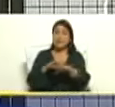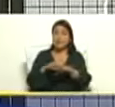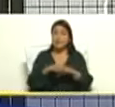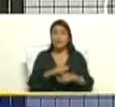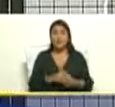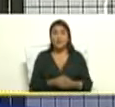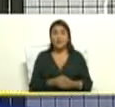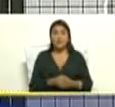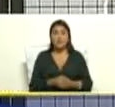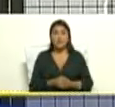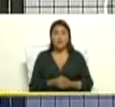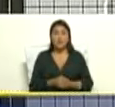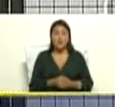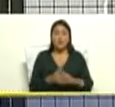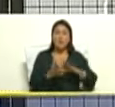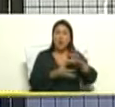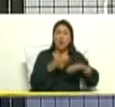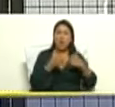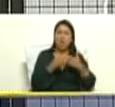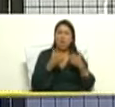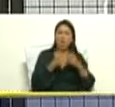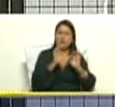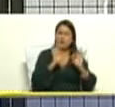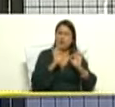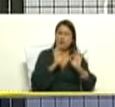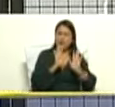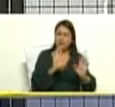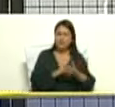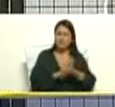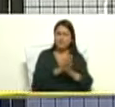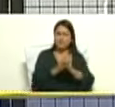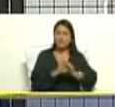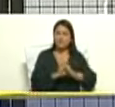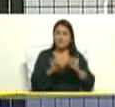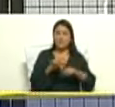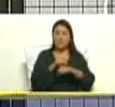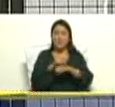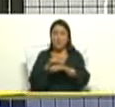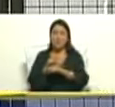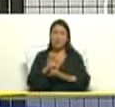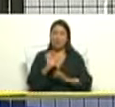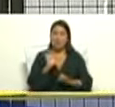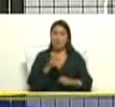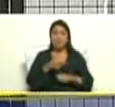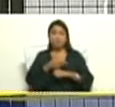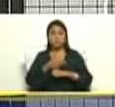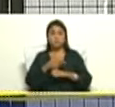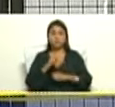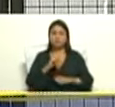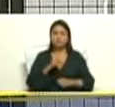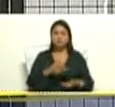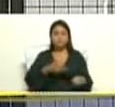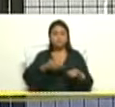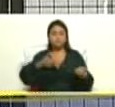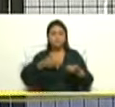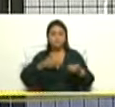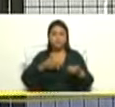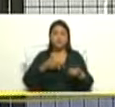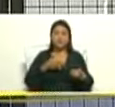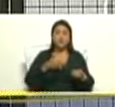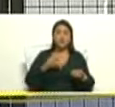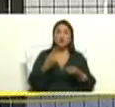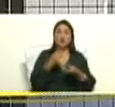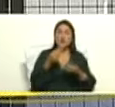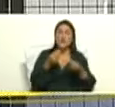violencia nunca más los fusiles nunca más los fusiles solo para defender la